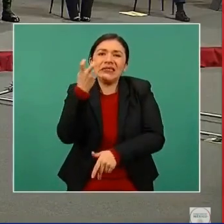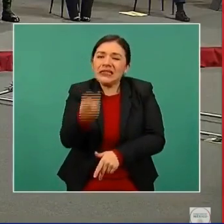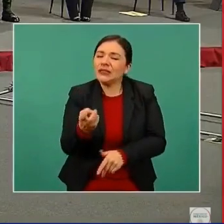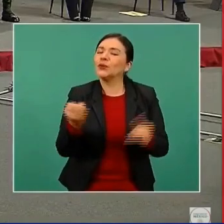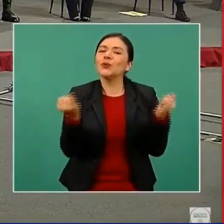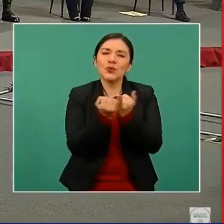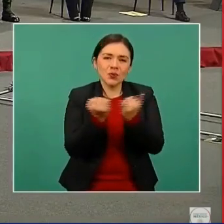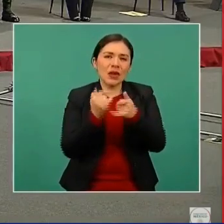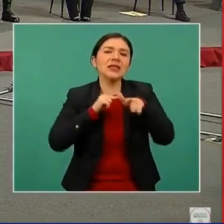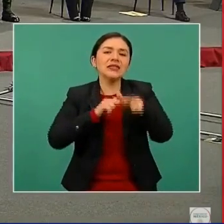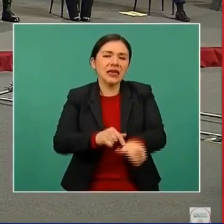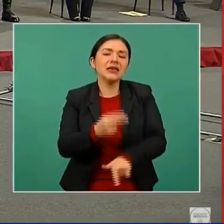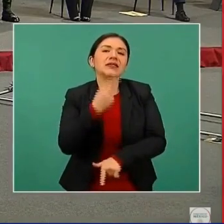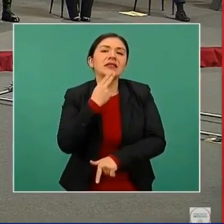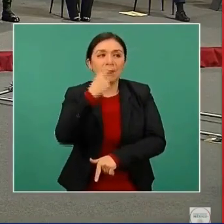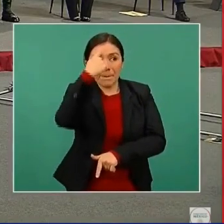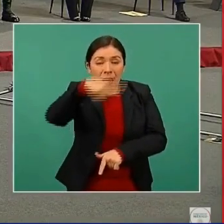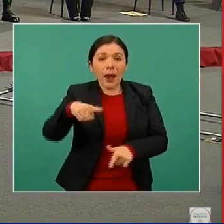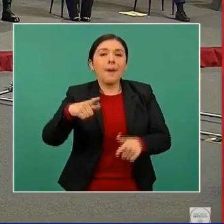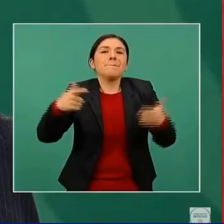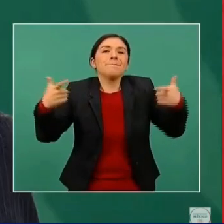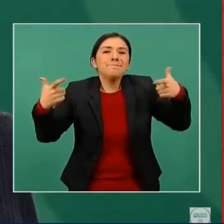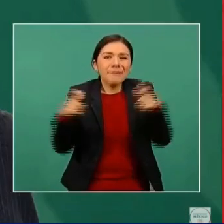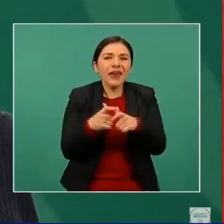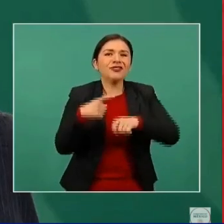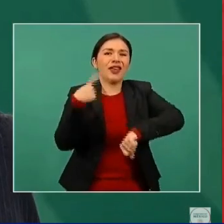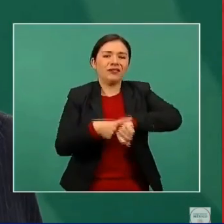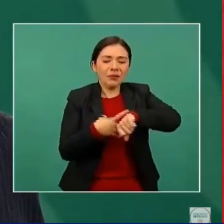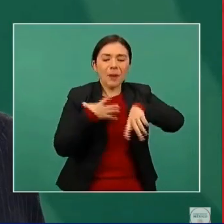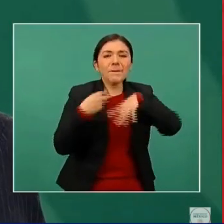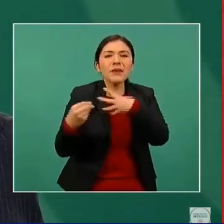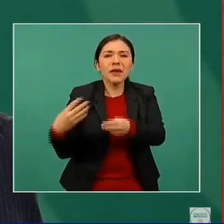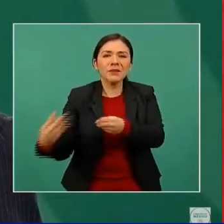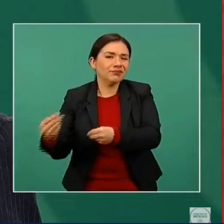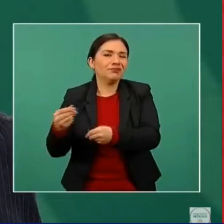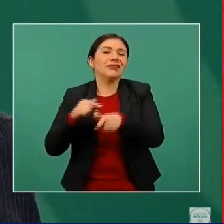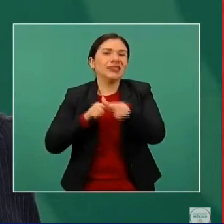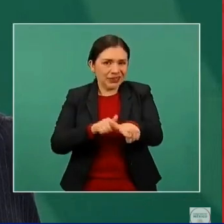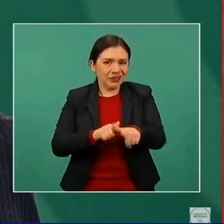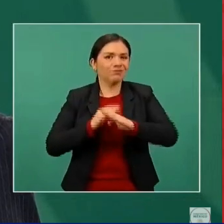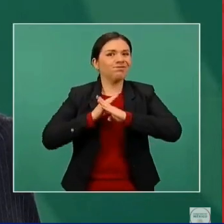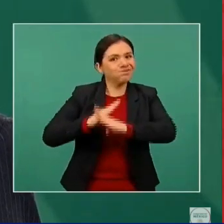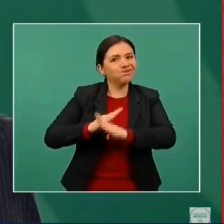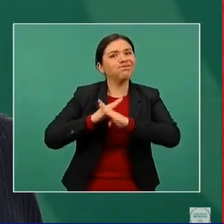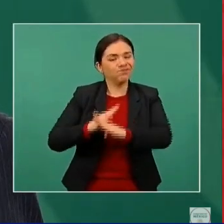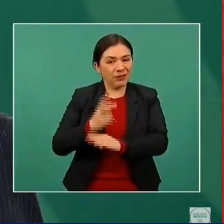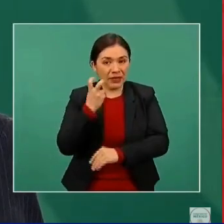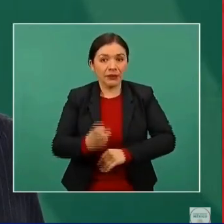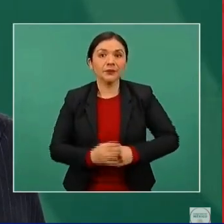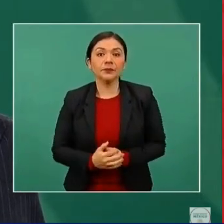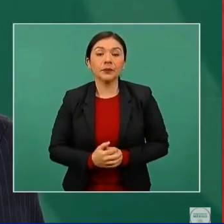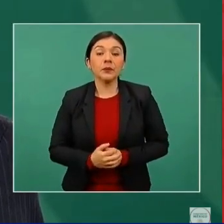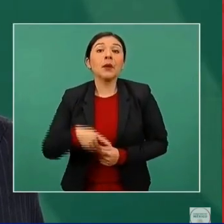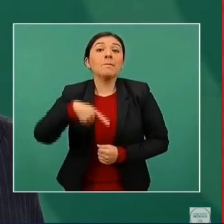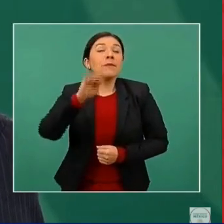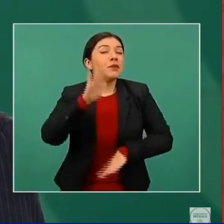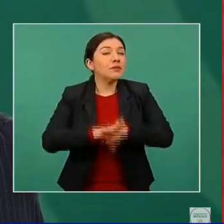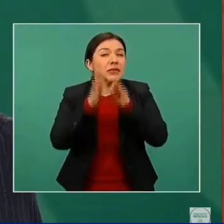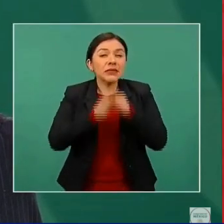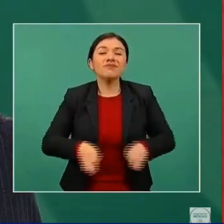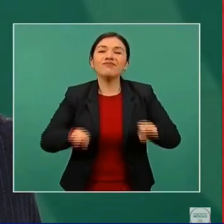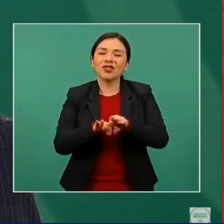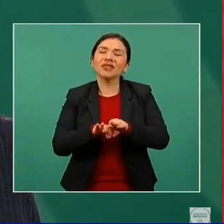medidas efectivas también para reducir los contagios de Omicron y sus consecuencias, pero sobre todo